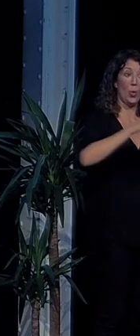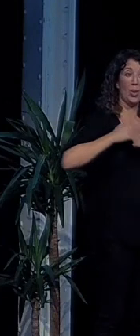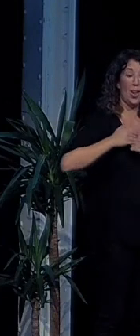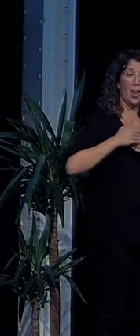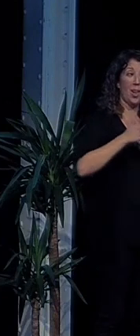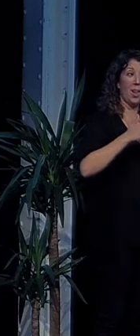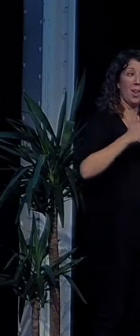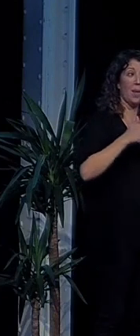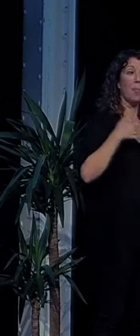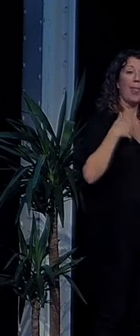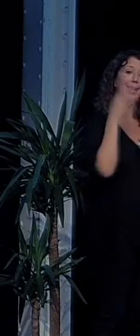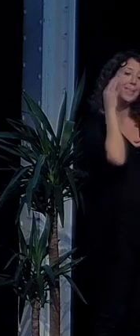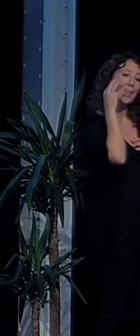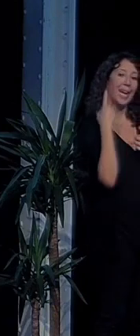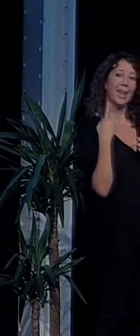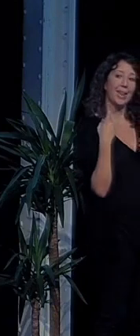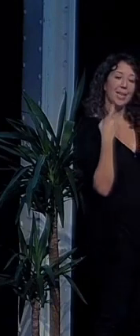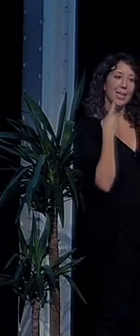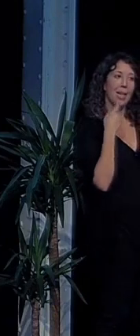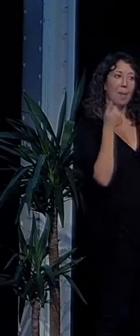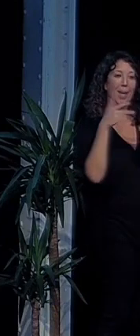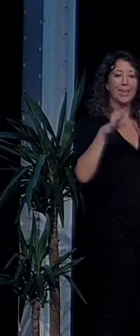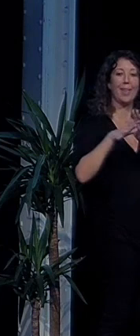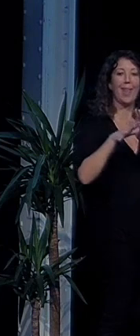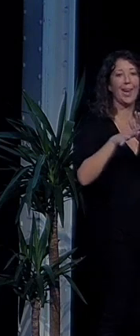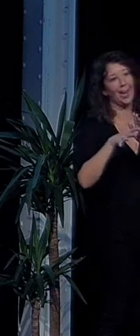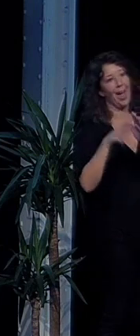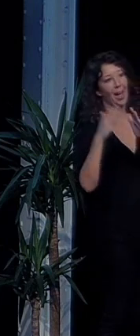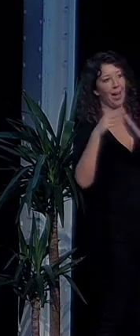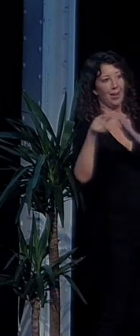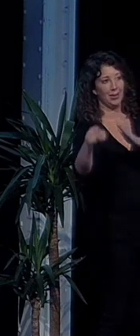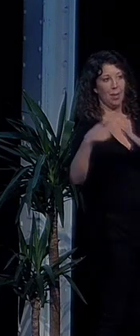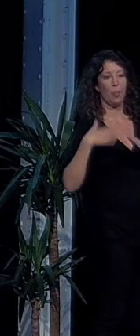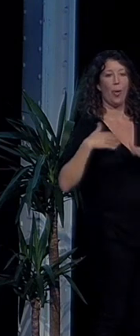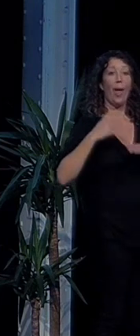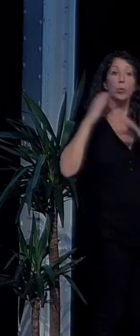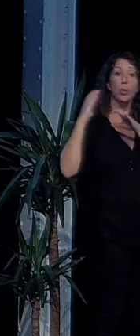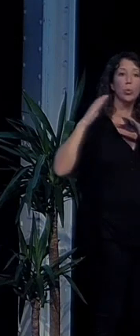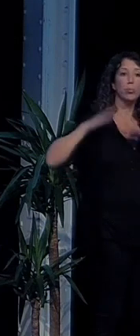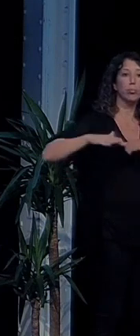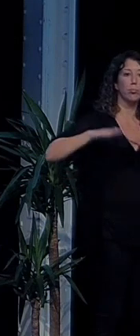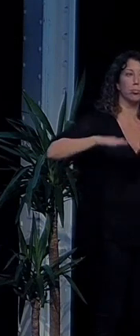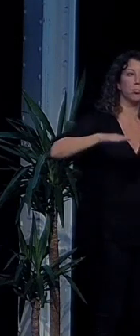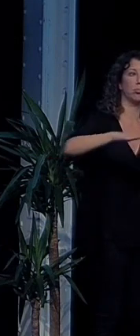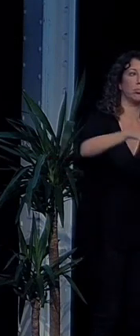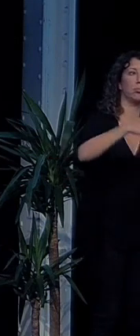chica necesita para que el punto sea más cerca de su casa. Creo que como todo eso son